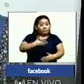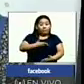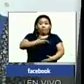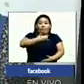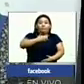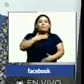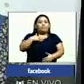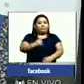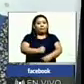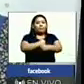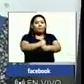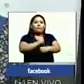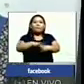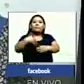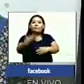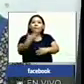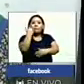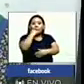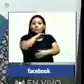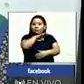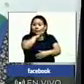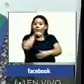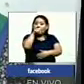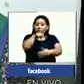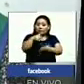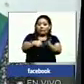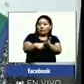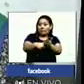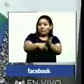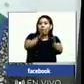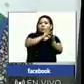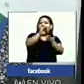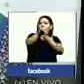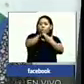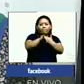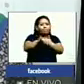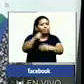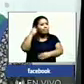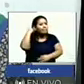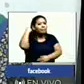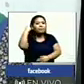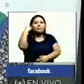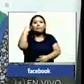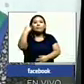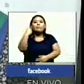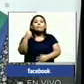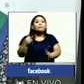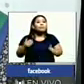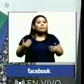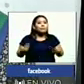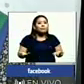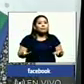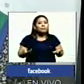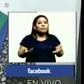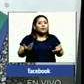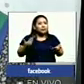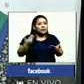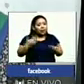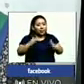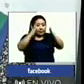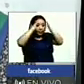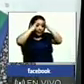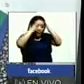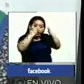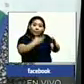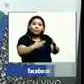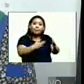autoestima, su seguridad después de esto. Para la Alcaldía este proyecto es de muchísima importancia. Le damos